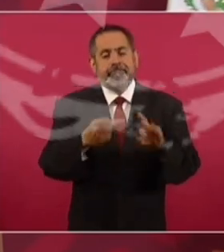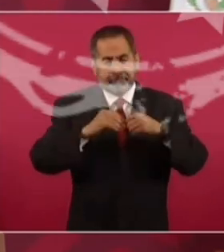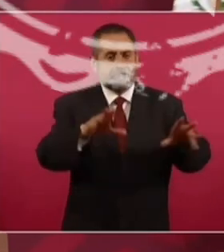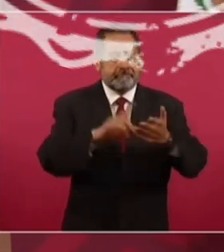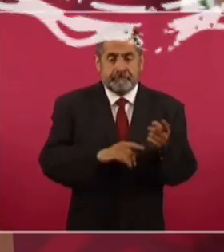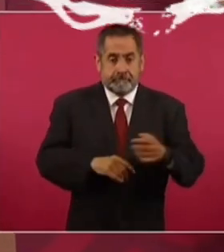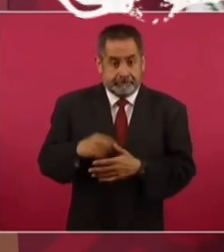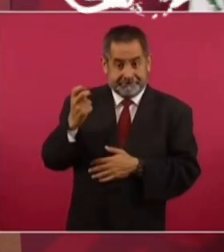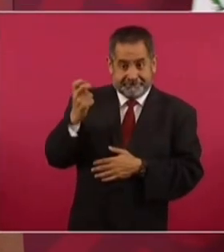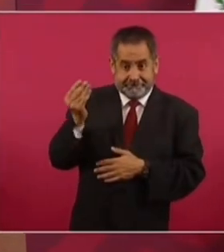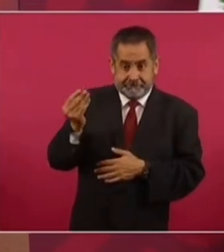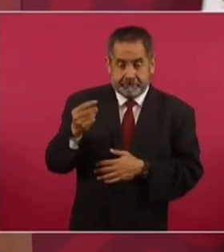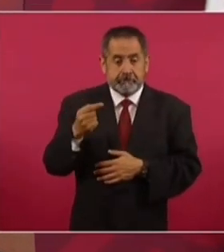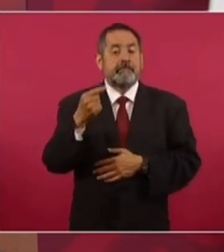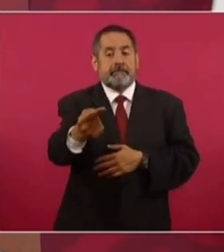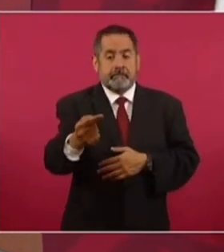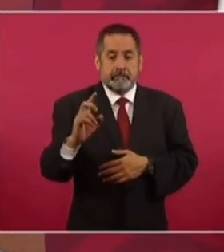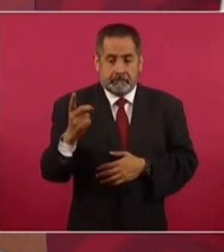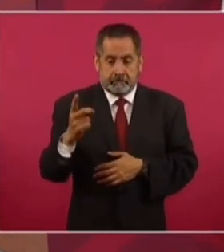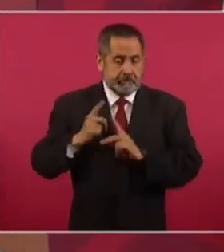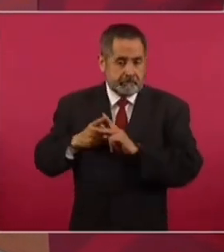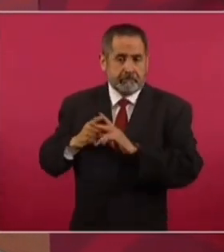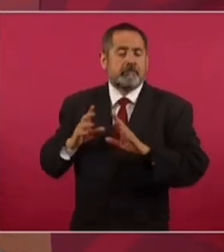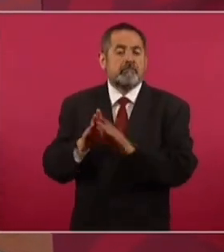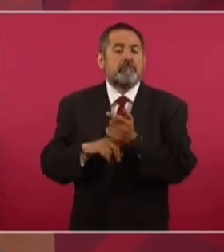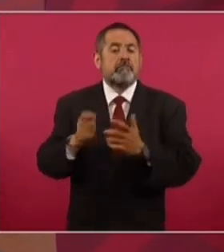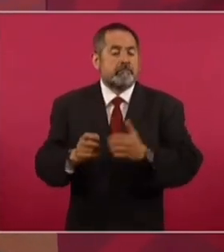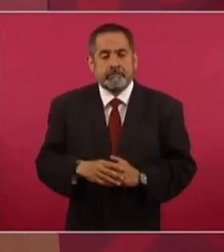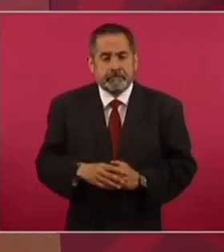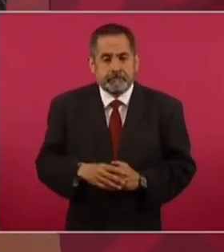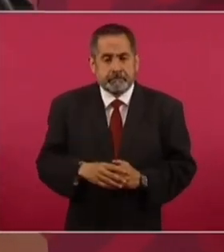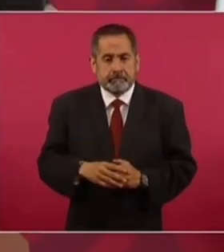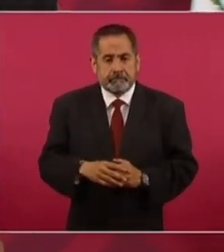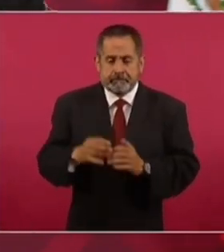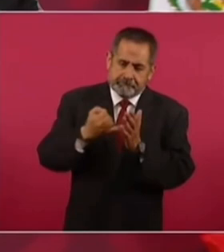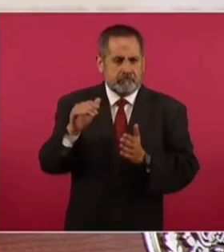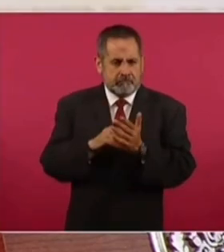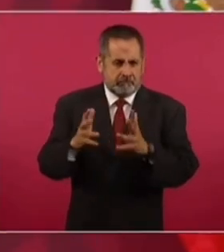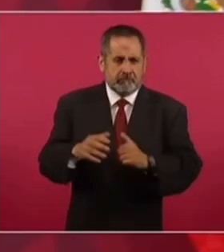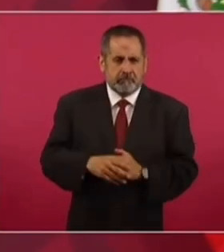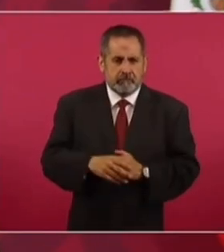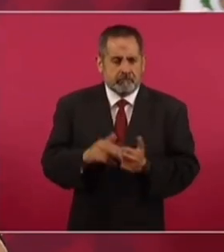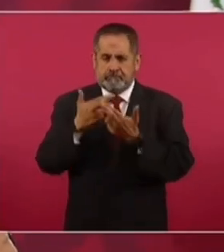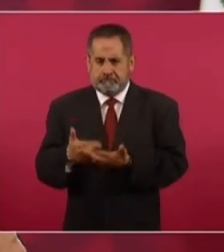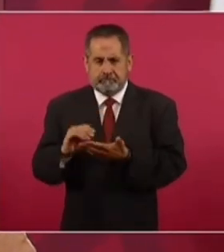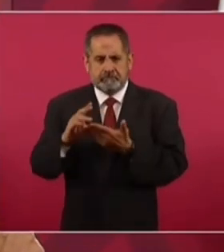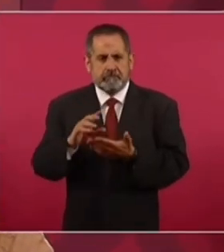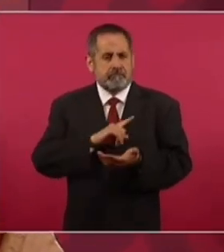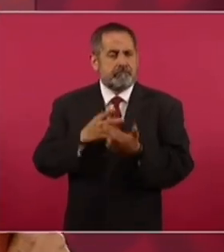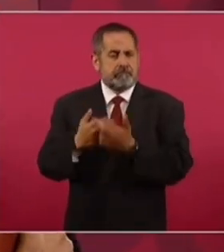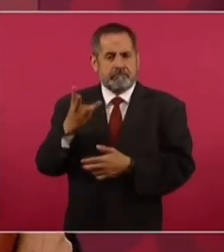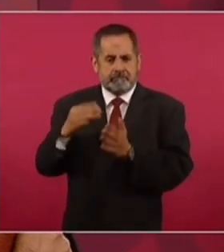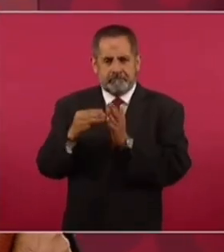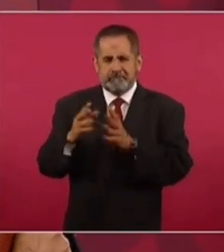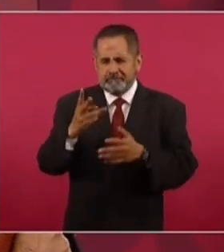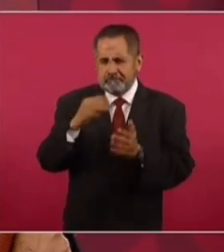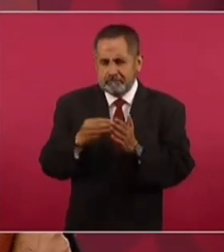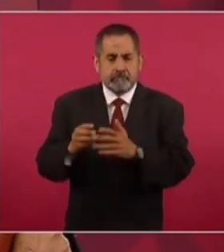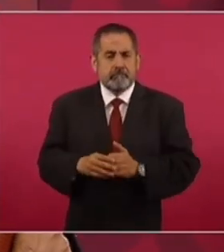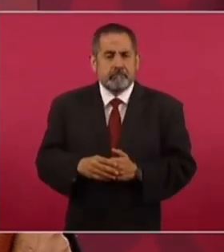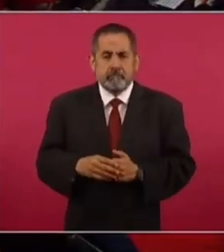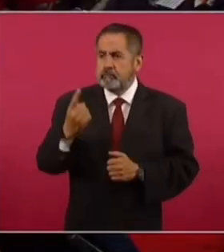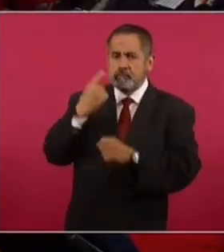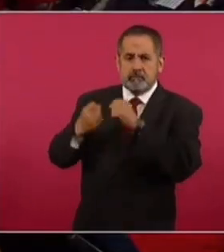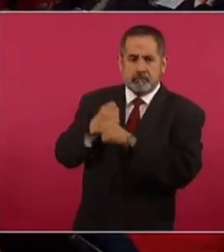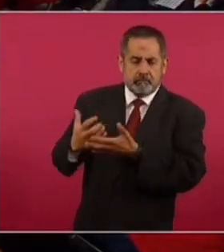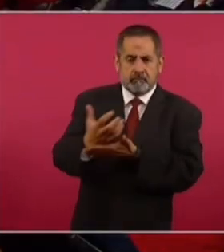Y por este libro, hasta diciembre, según las cuentas, quitando impuestos, me quedaban cerca de 3 millones, 3 millones. Pero si los